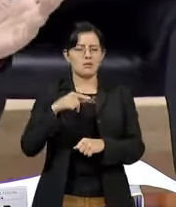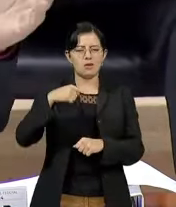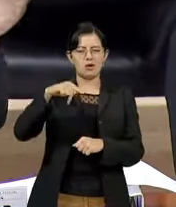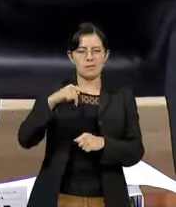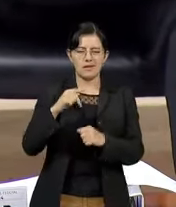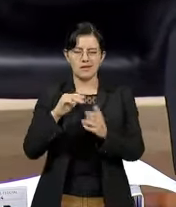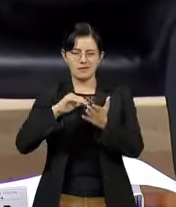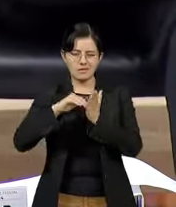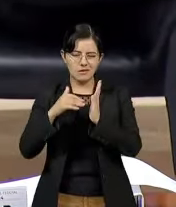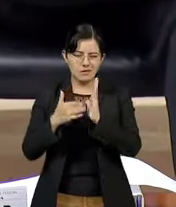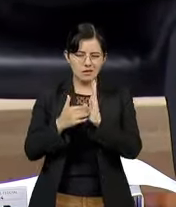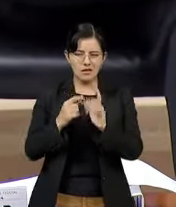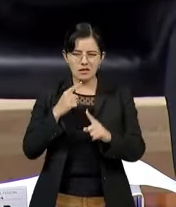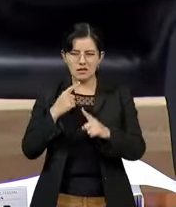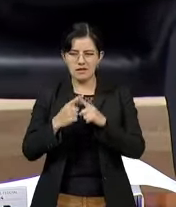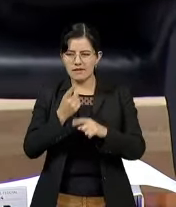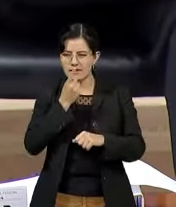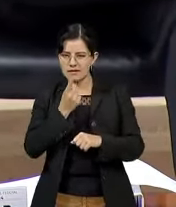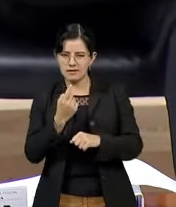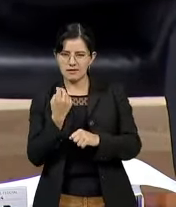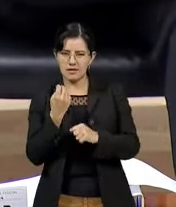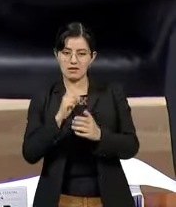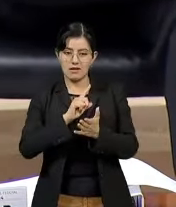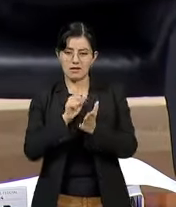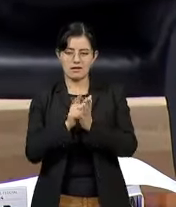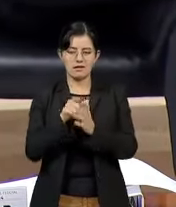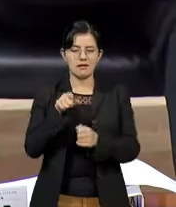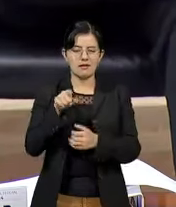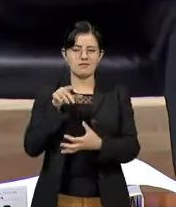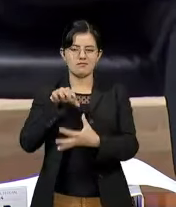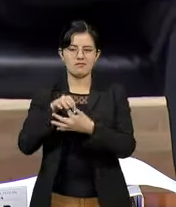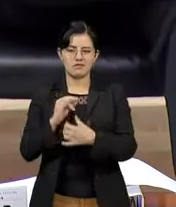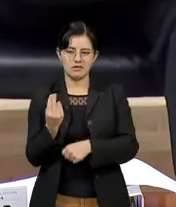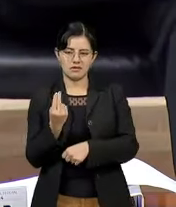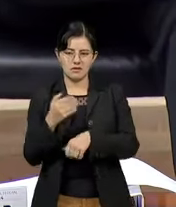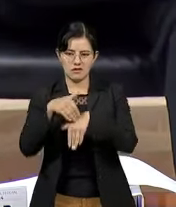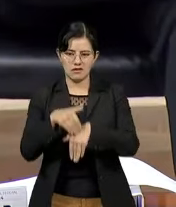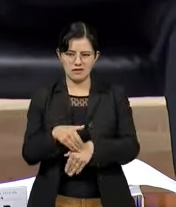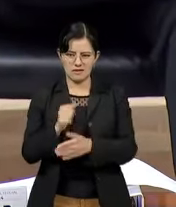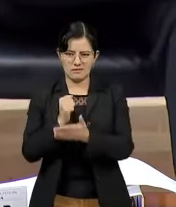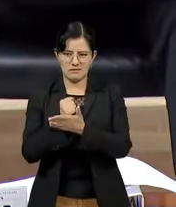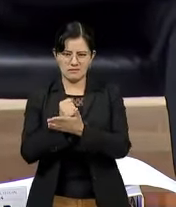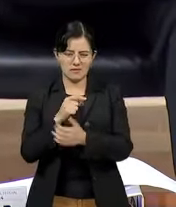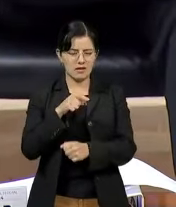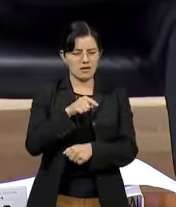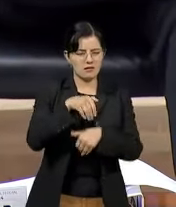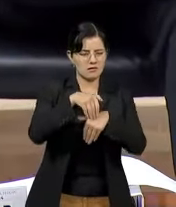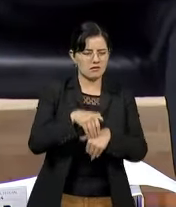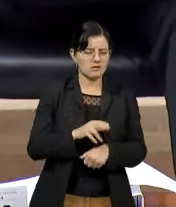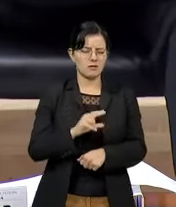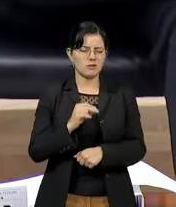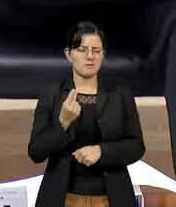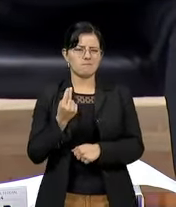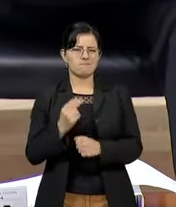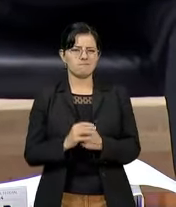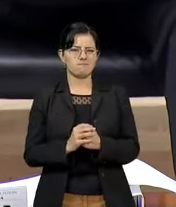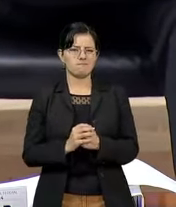dependiendo Quién las plantee Qué duro